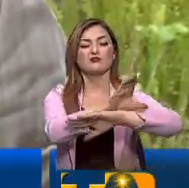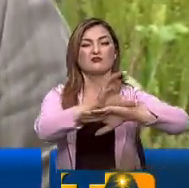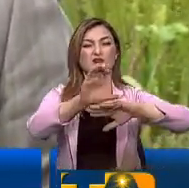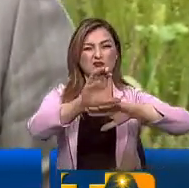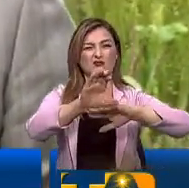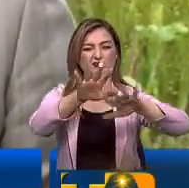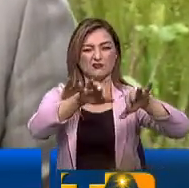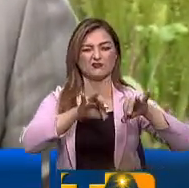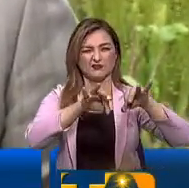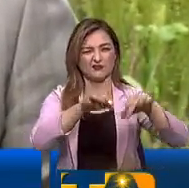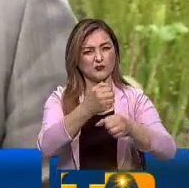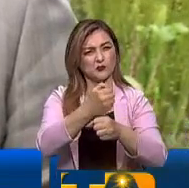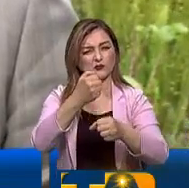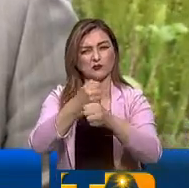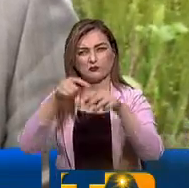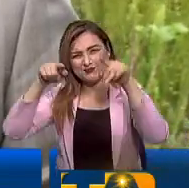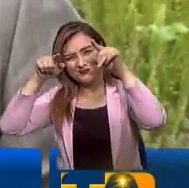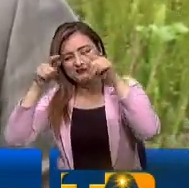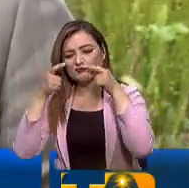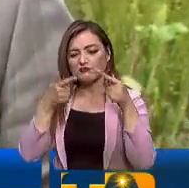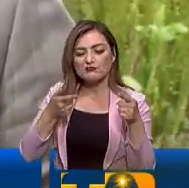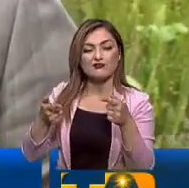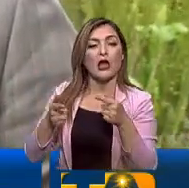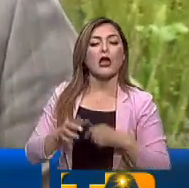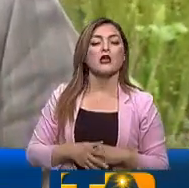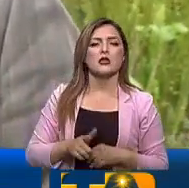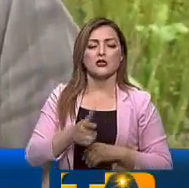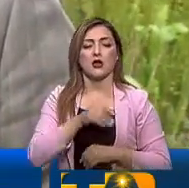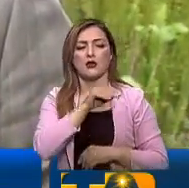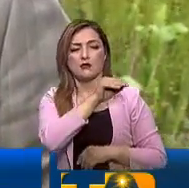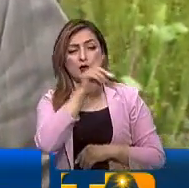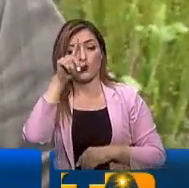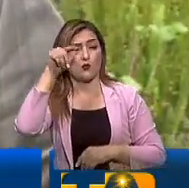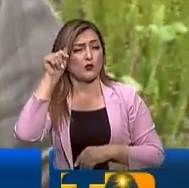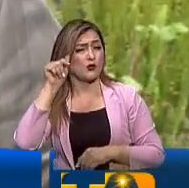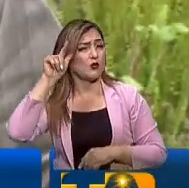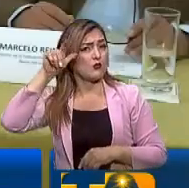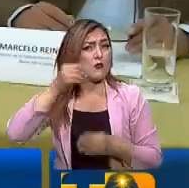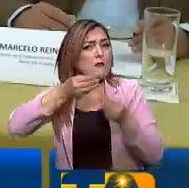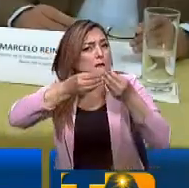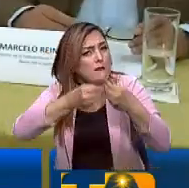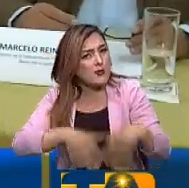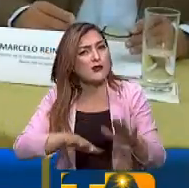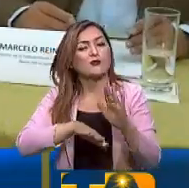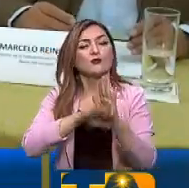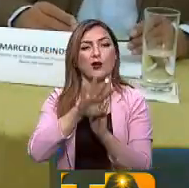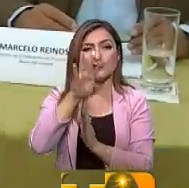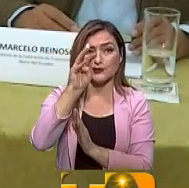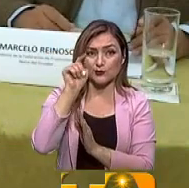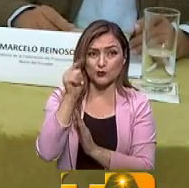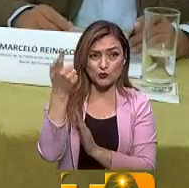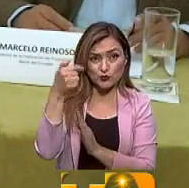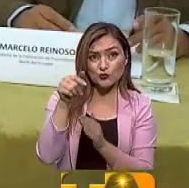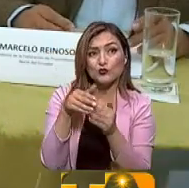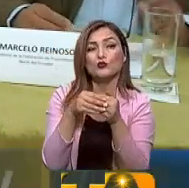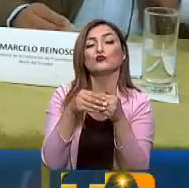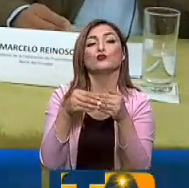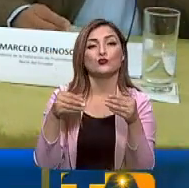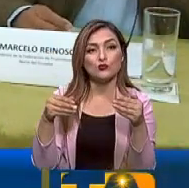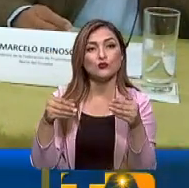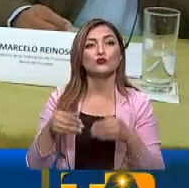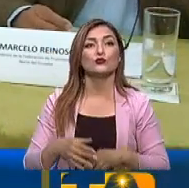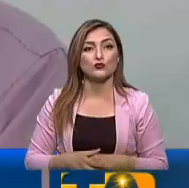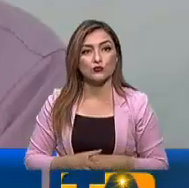ganaderos advierten al gobierno la posibilidad de que el Estado ecuatoriano pierda más de 6 mil millones de